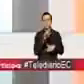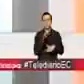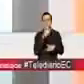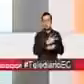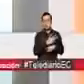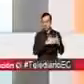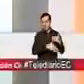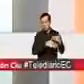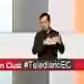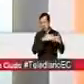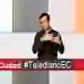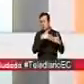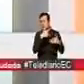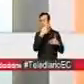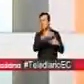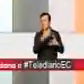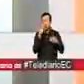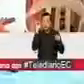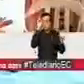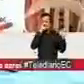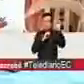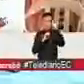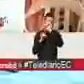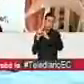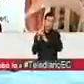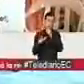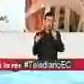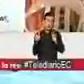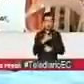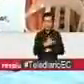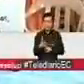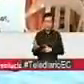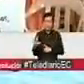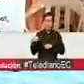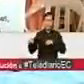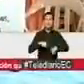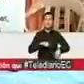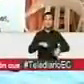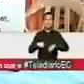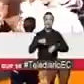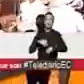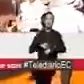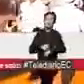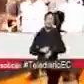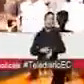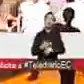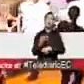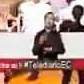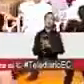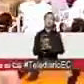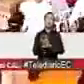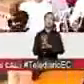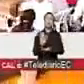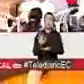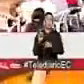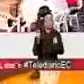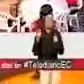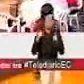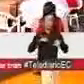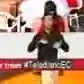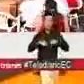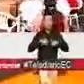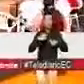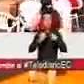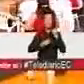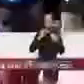3 días laborables. Para el Observatorio Ciudadano Usuarios Digitales, este trámite es engorroso y proponen que se agilite mediante